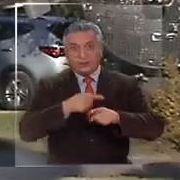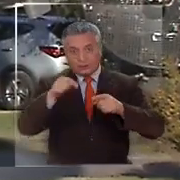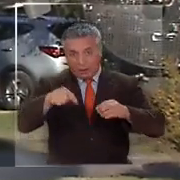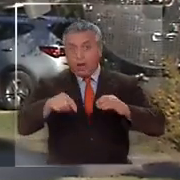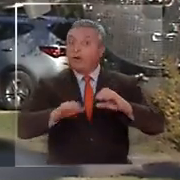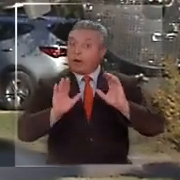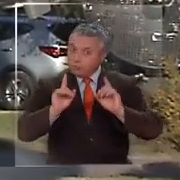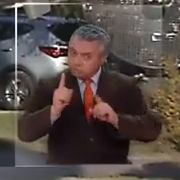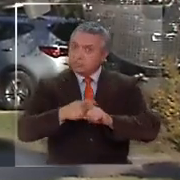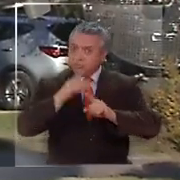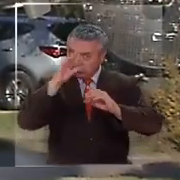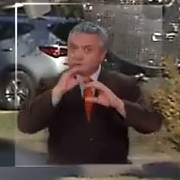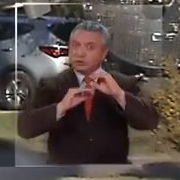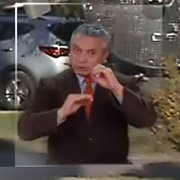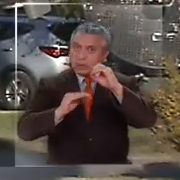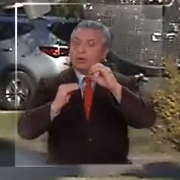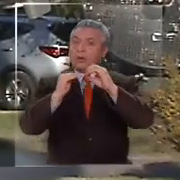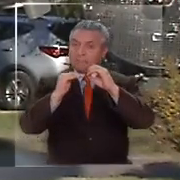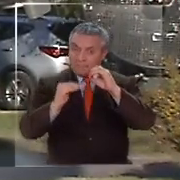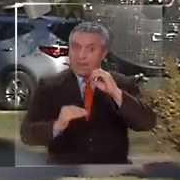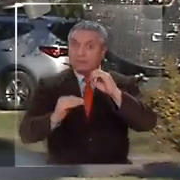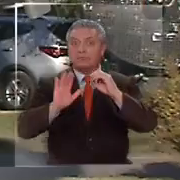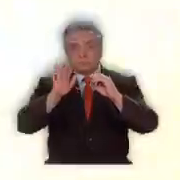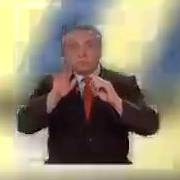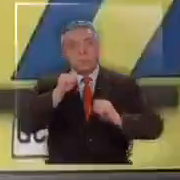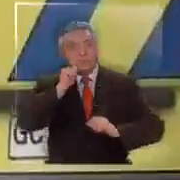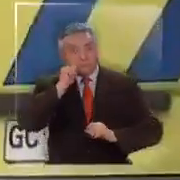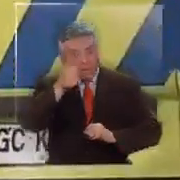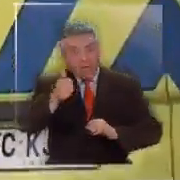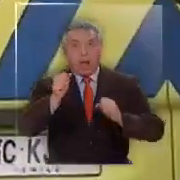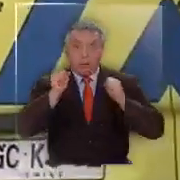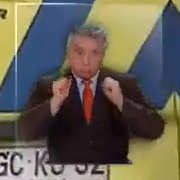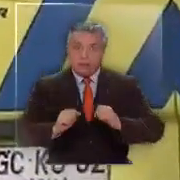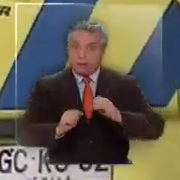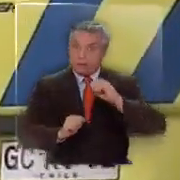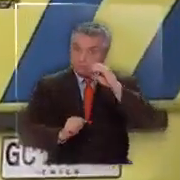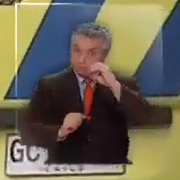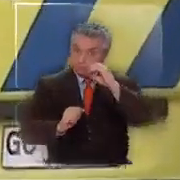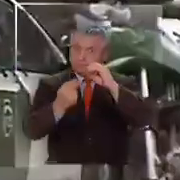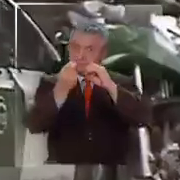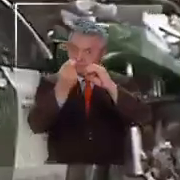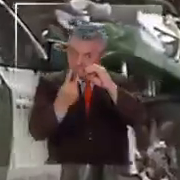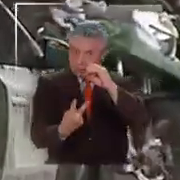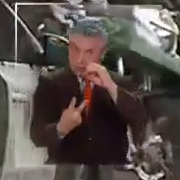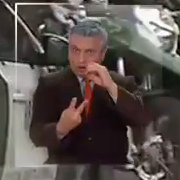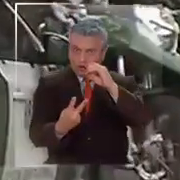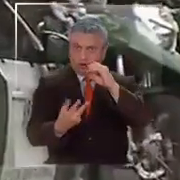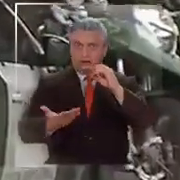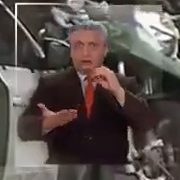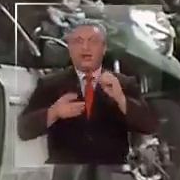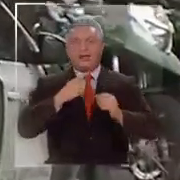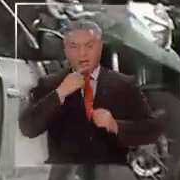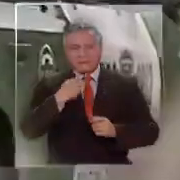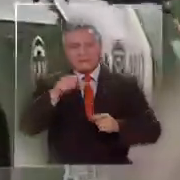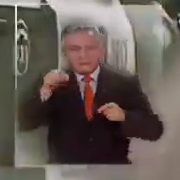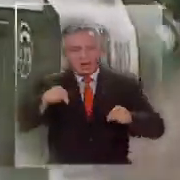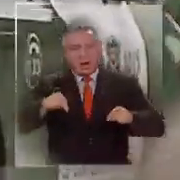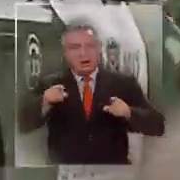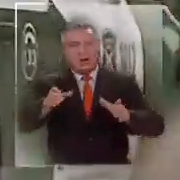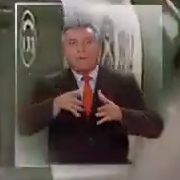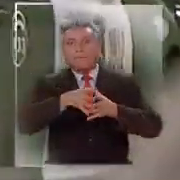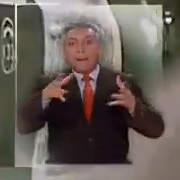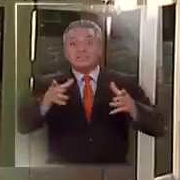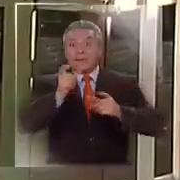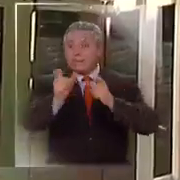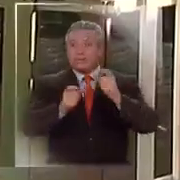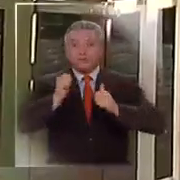grados. Incluso estamos pronosticando menos 2 para mañana. Malas noticias para todos, pero más para las personas en situación